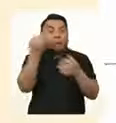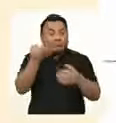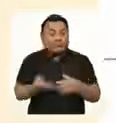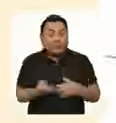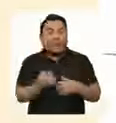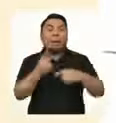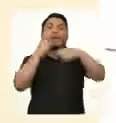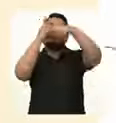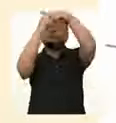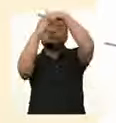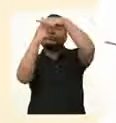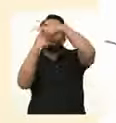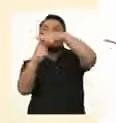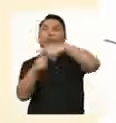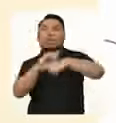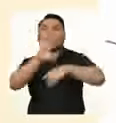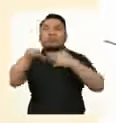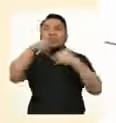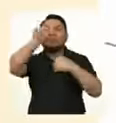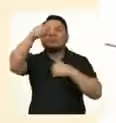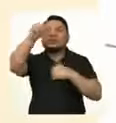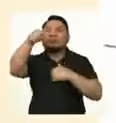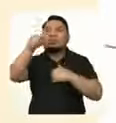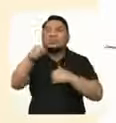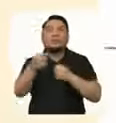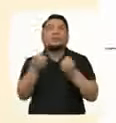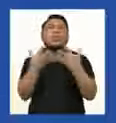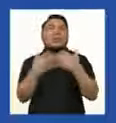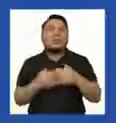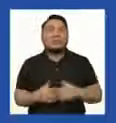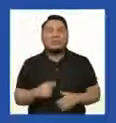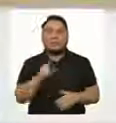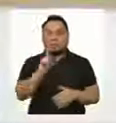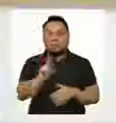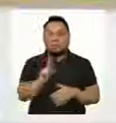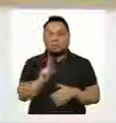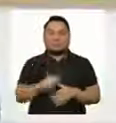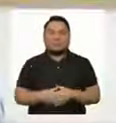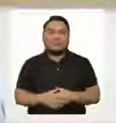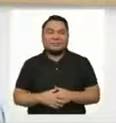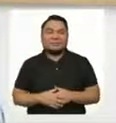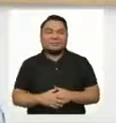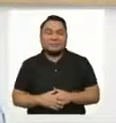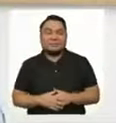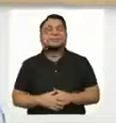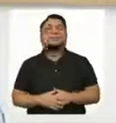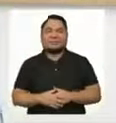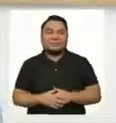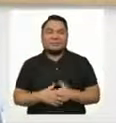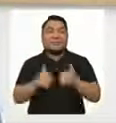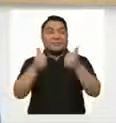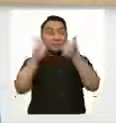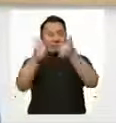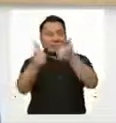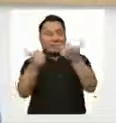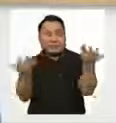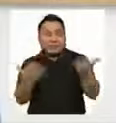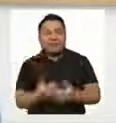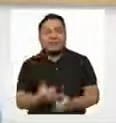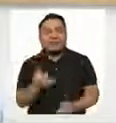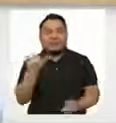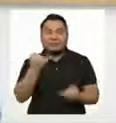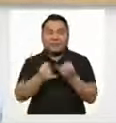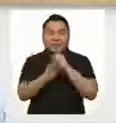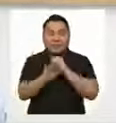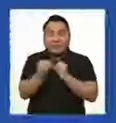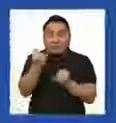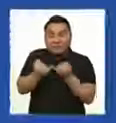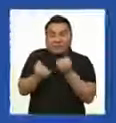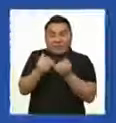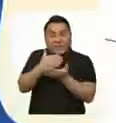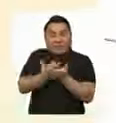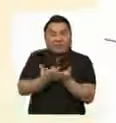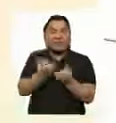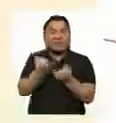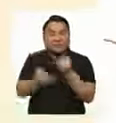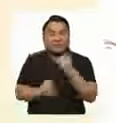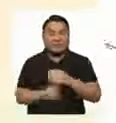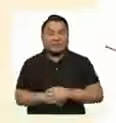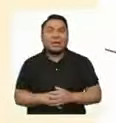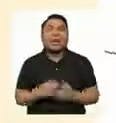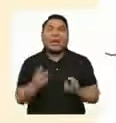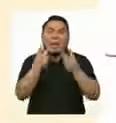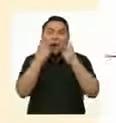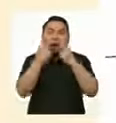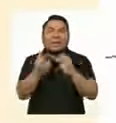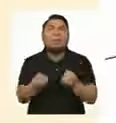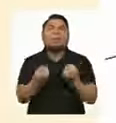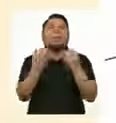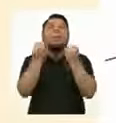que la suma de todos los valores es 1. Muy bien, chicas y chicos. Ya estamos llegando a la parte final.